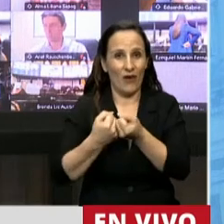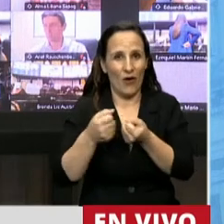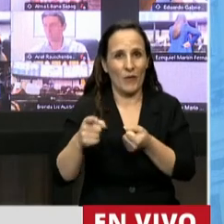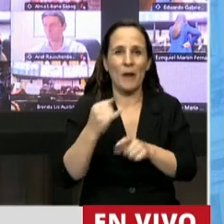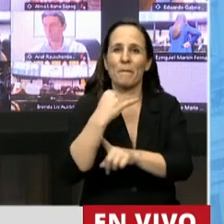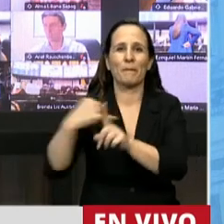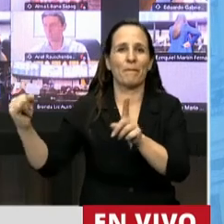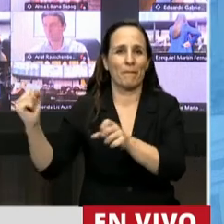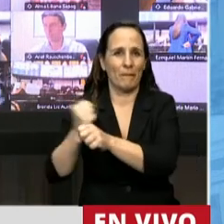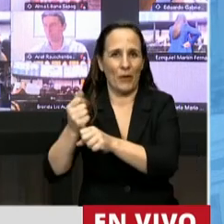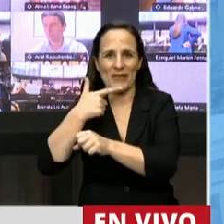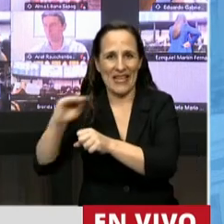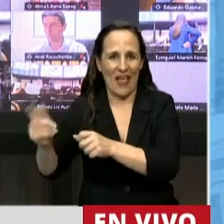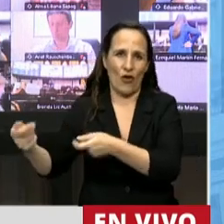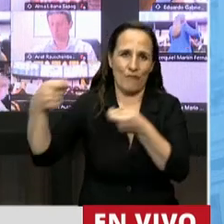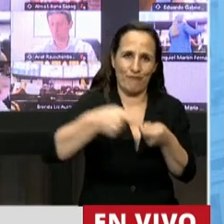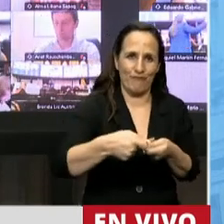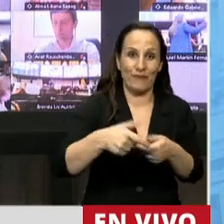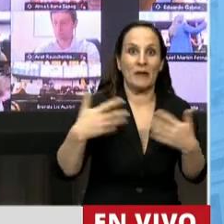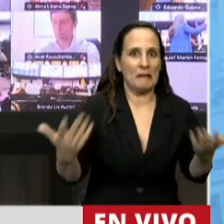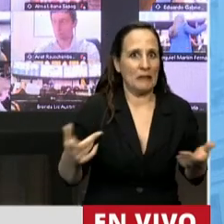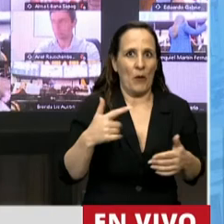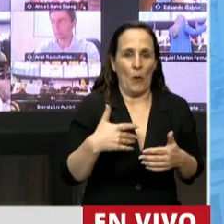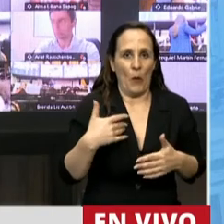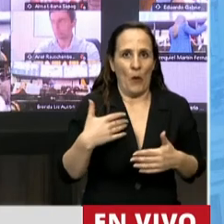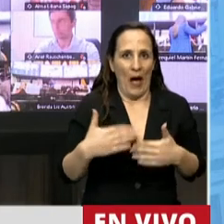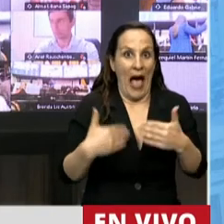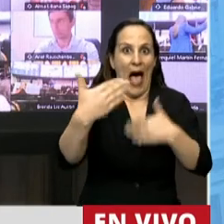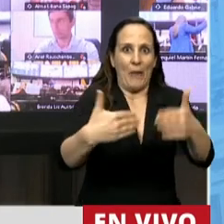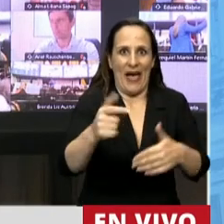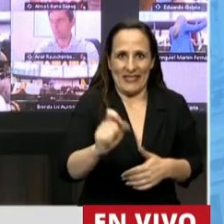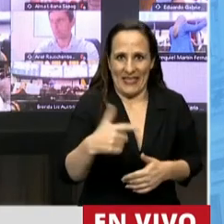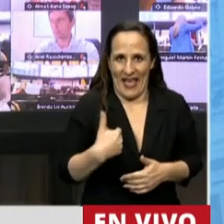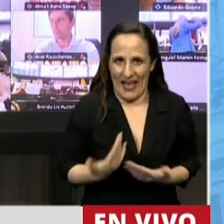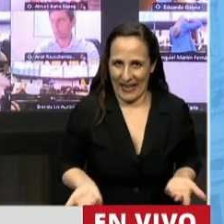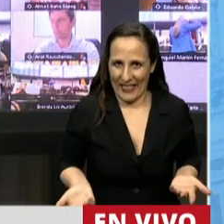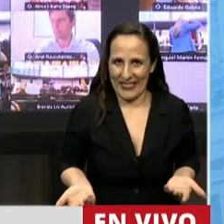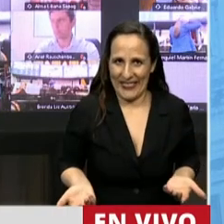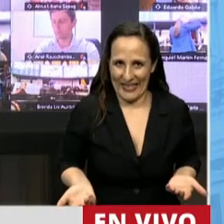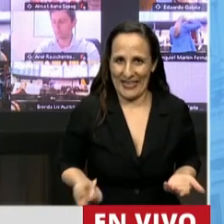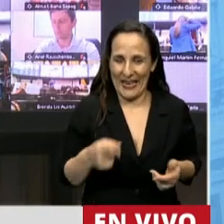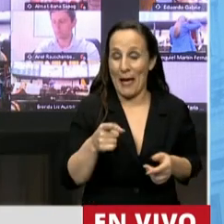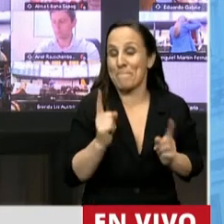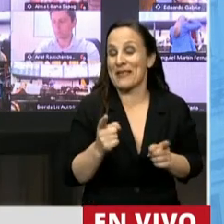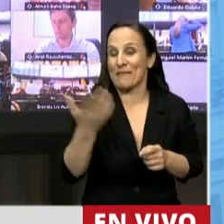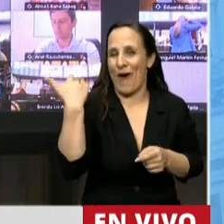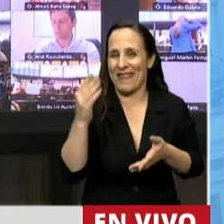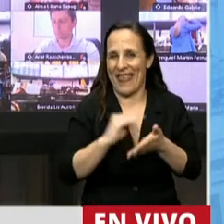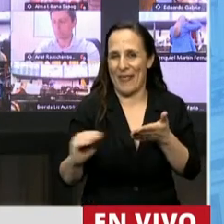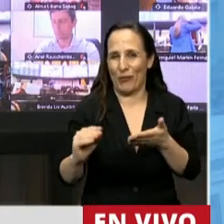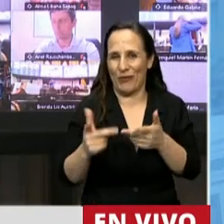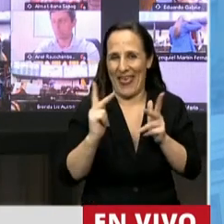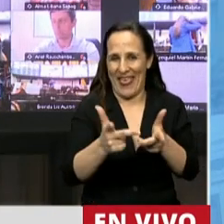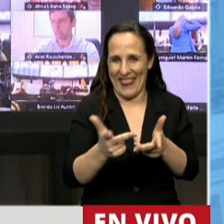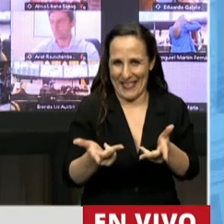media sanción, lo cual es realmente un tremendo avance para la Argentina y que nos coloca en la situación como lo comentaban las diputadas